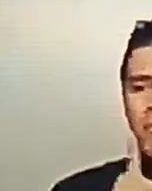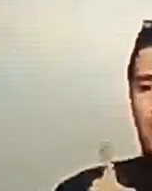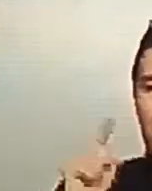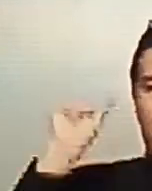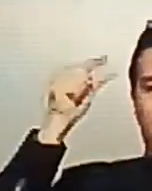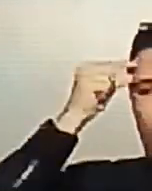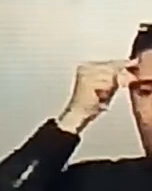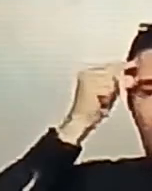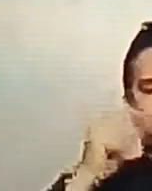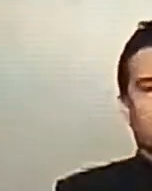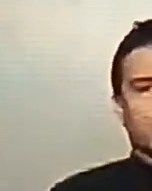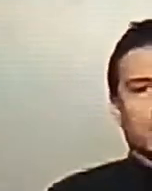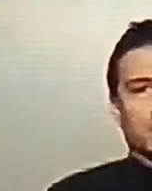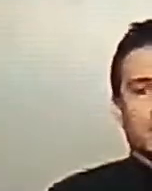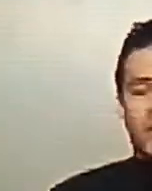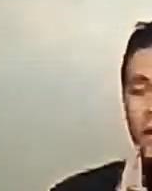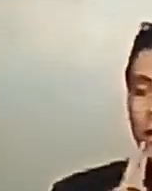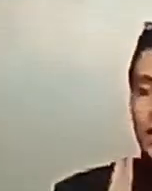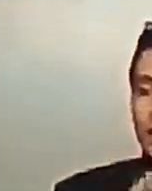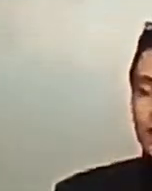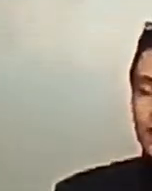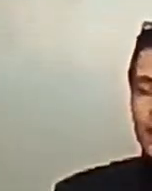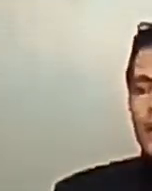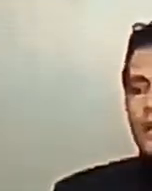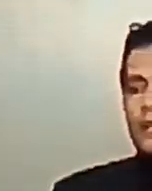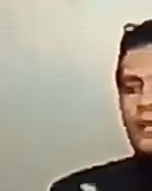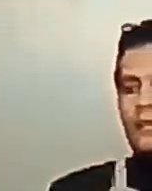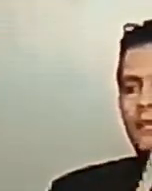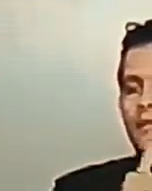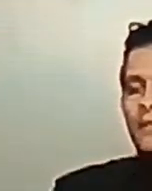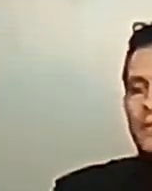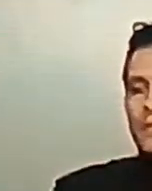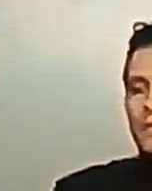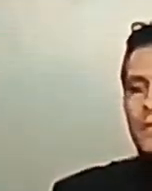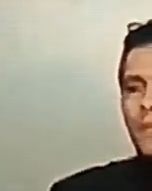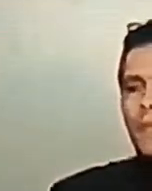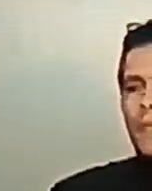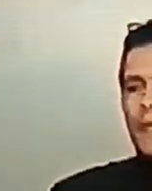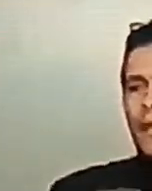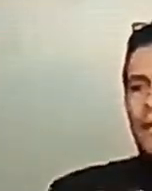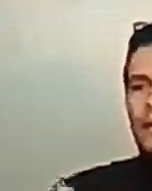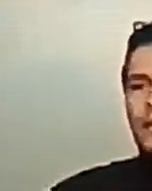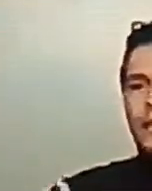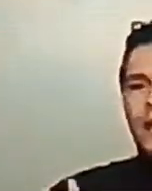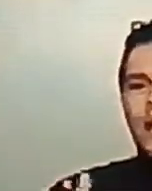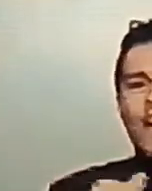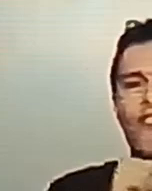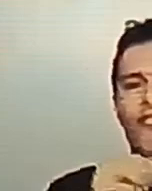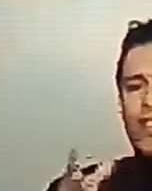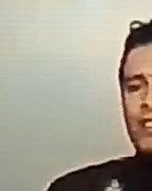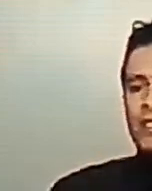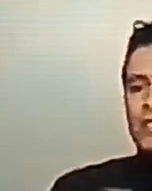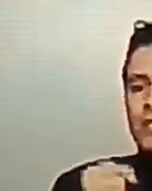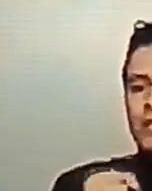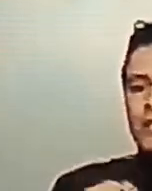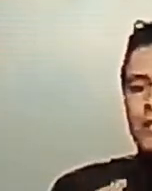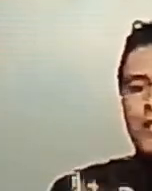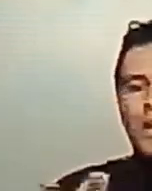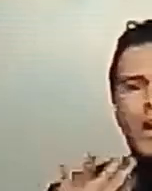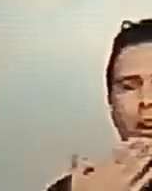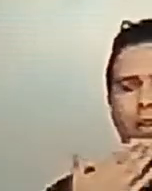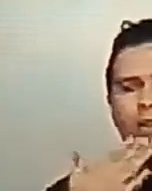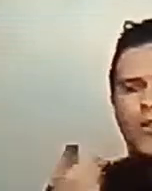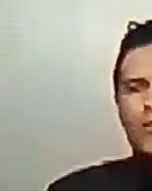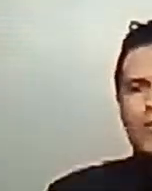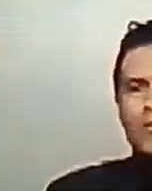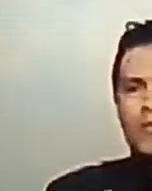Señora Aguiñaga, la inseguridad se provoca cuando se roban los recursos públicos. Y usted fue